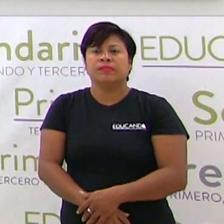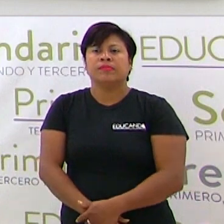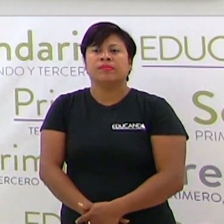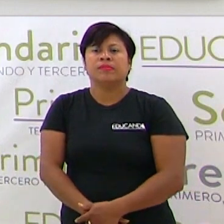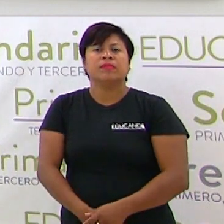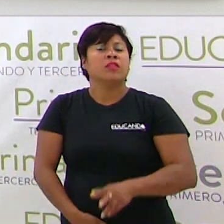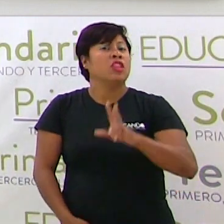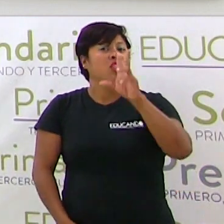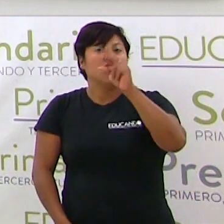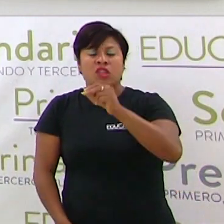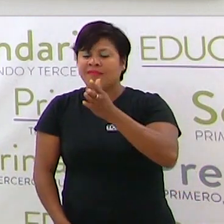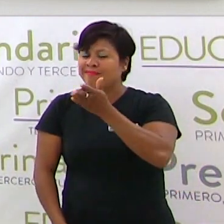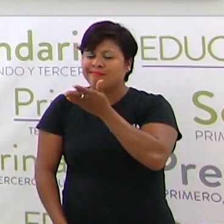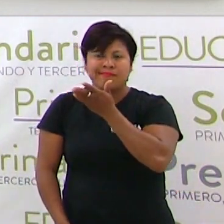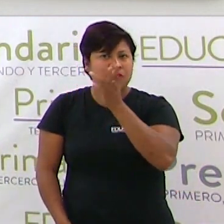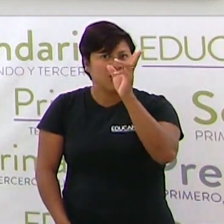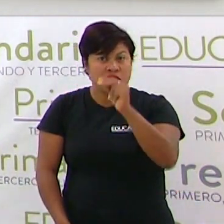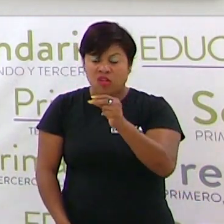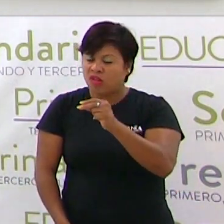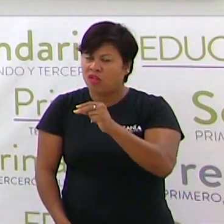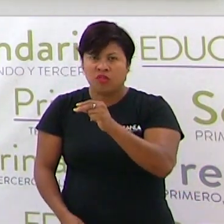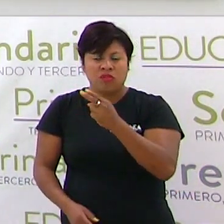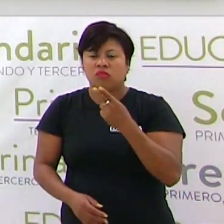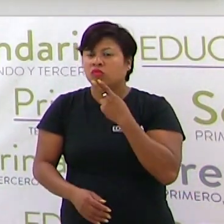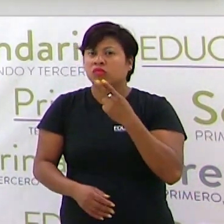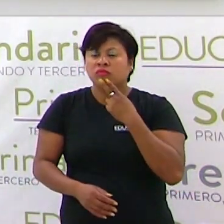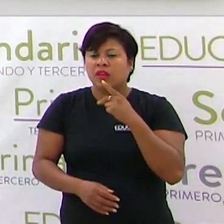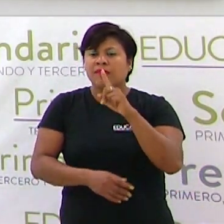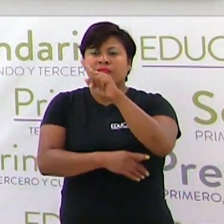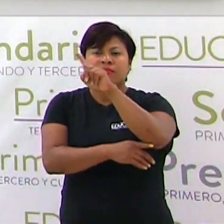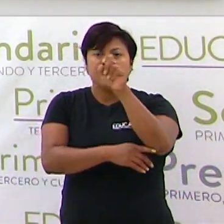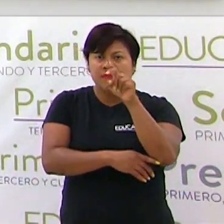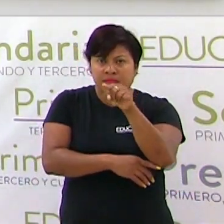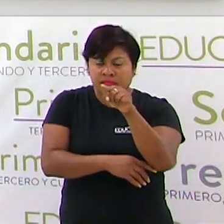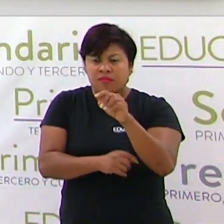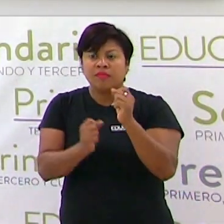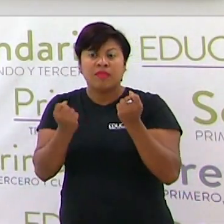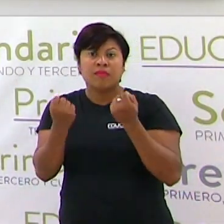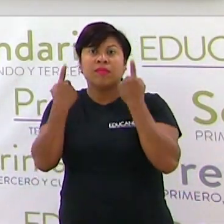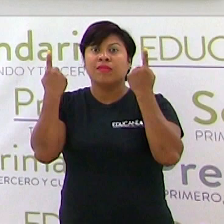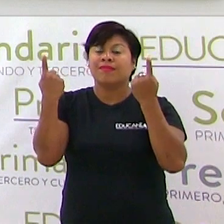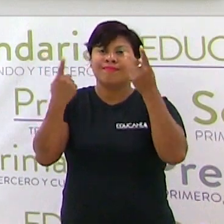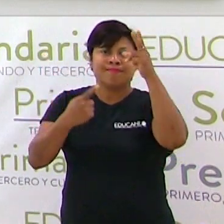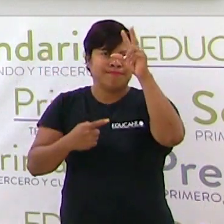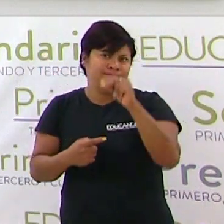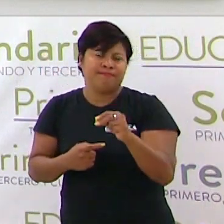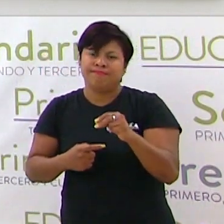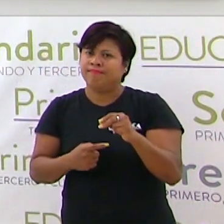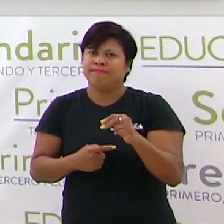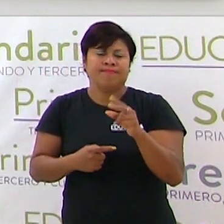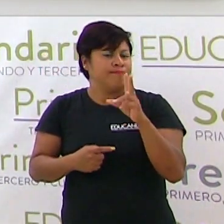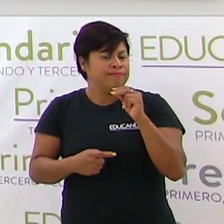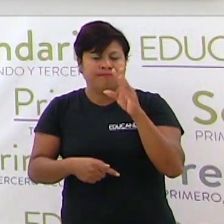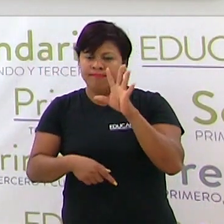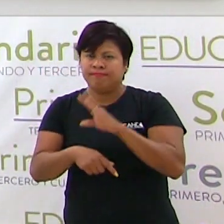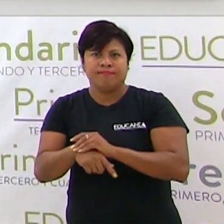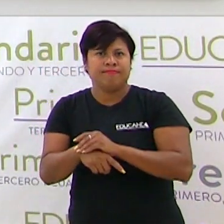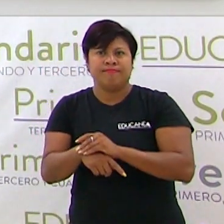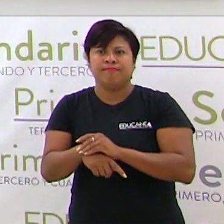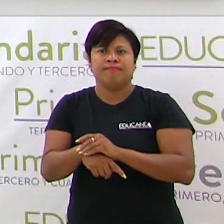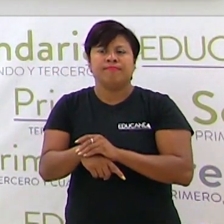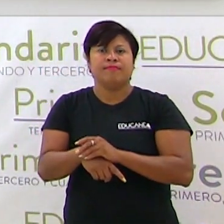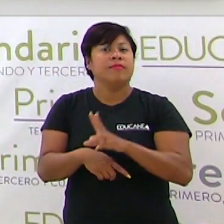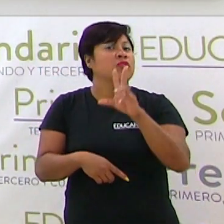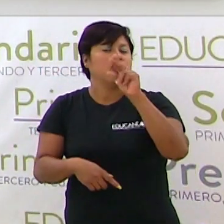no se pueden utilizar los signos de admiración, fíjense, no